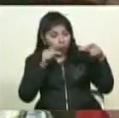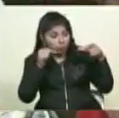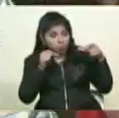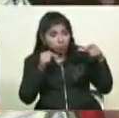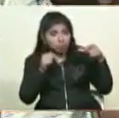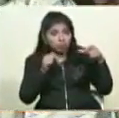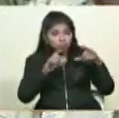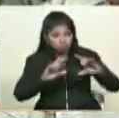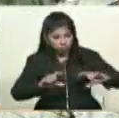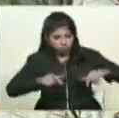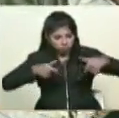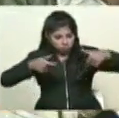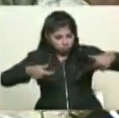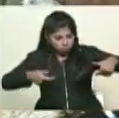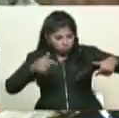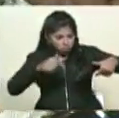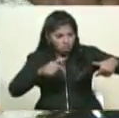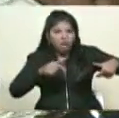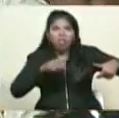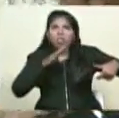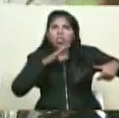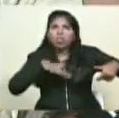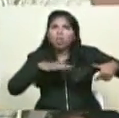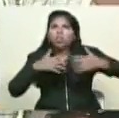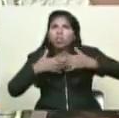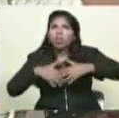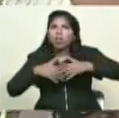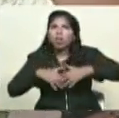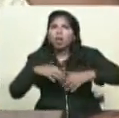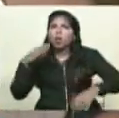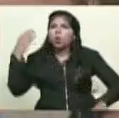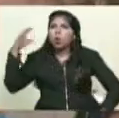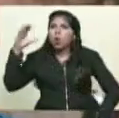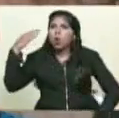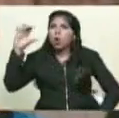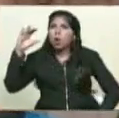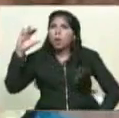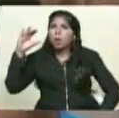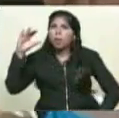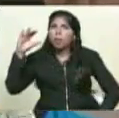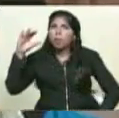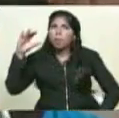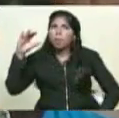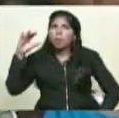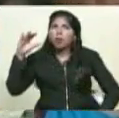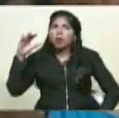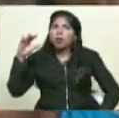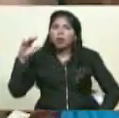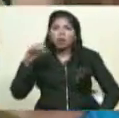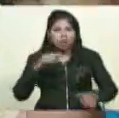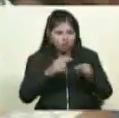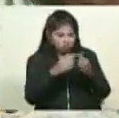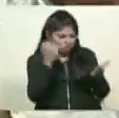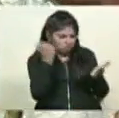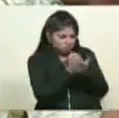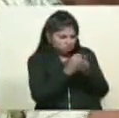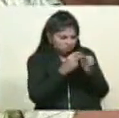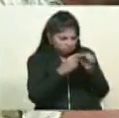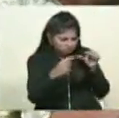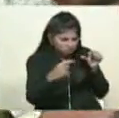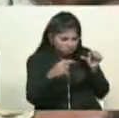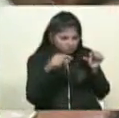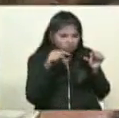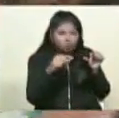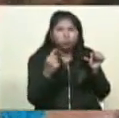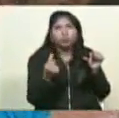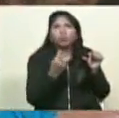dice que son fabricados en Colombia y dice solo para uso institucional. Entonces, se está contrabandeando